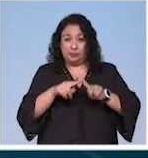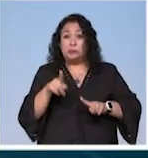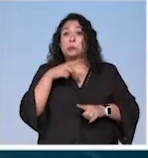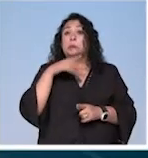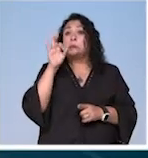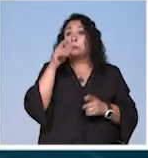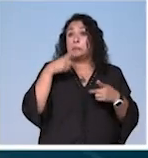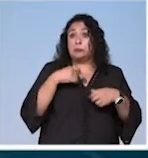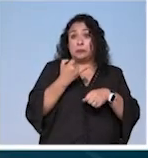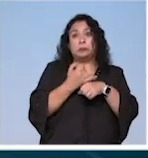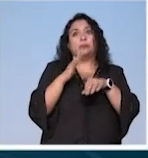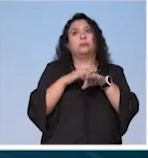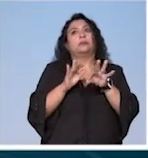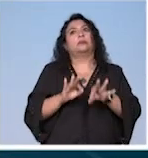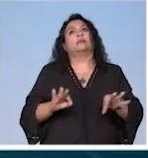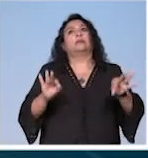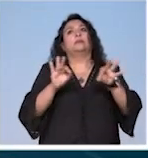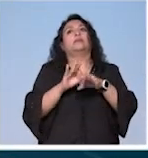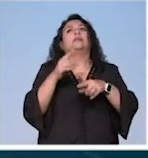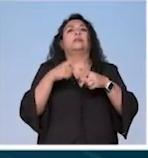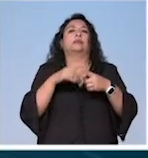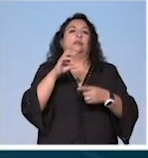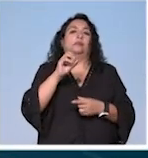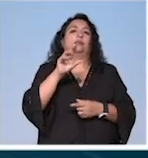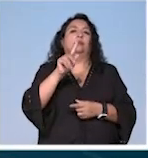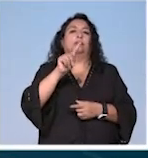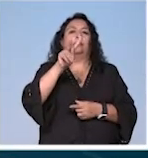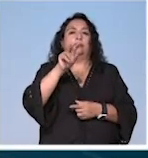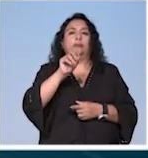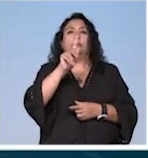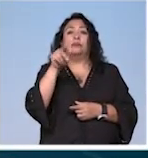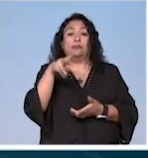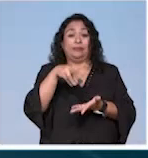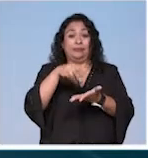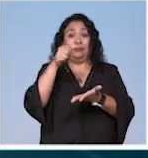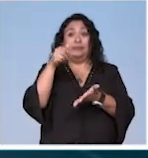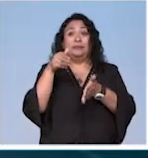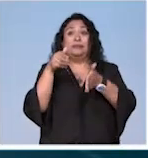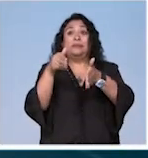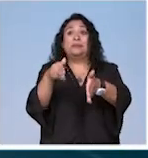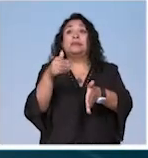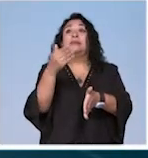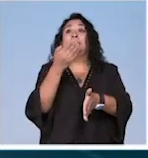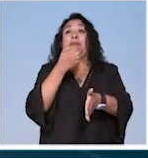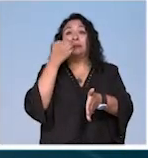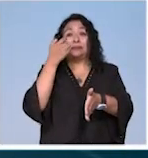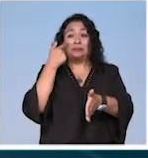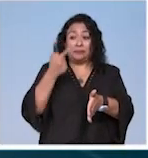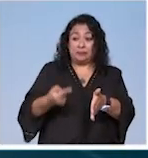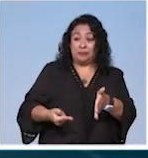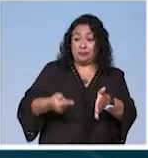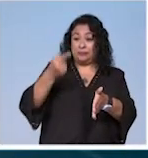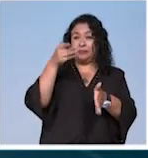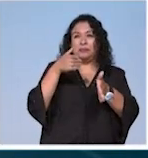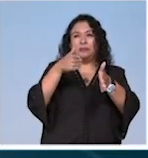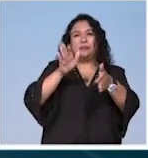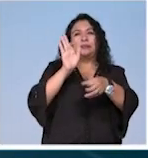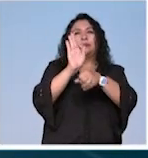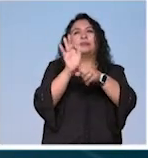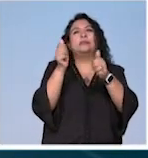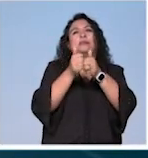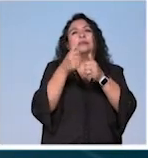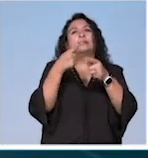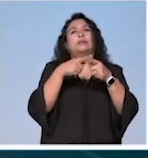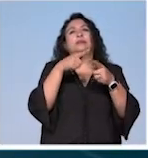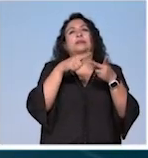Quizá el personaje más celebrado de todos es Octavio Paz. Sus cenizas descansan en el colegio que le vio crecer y es resguardado junto con los